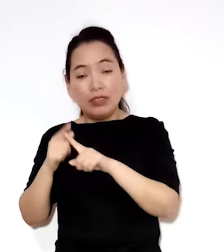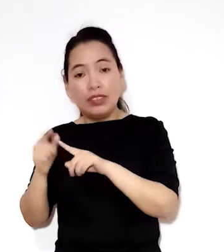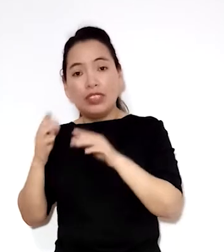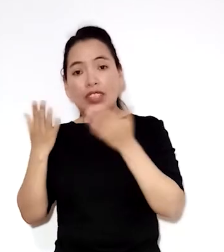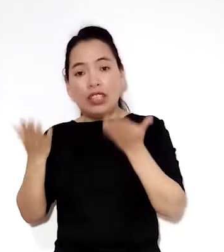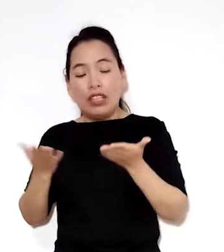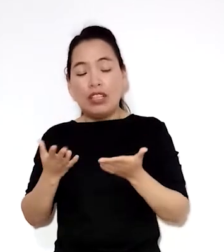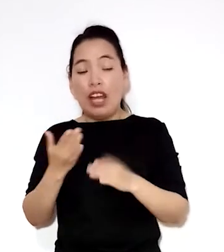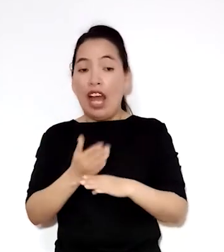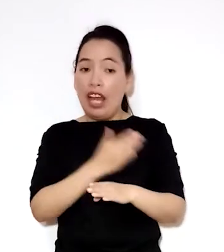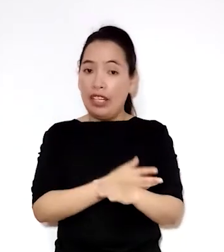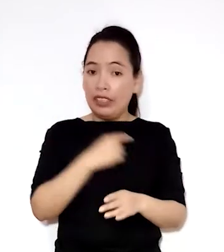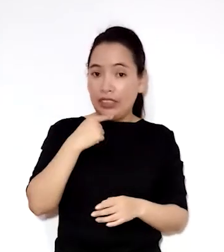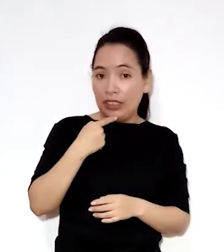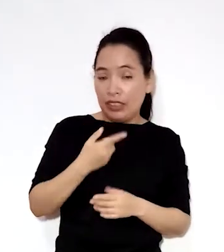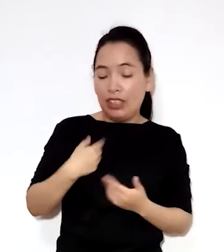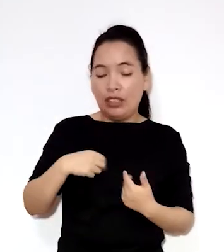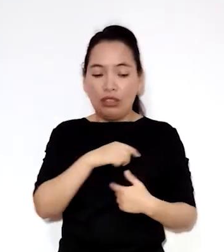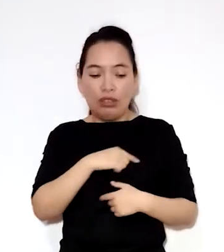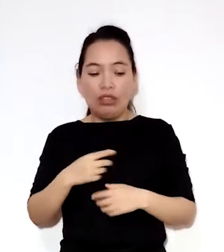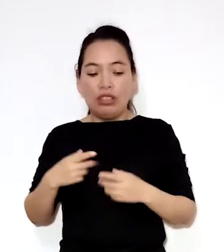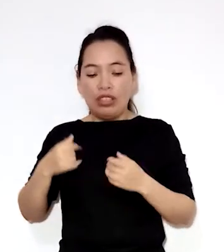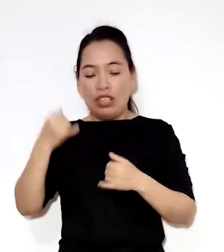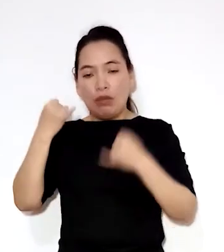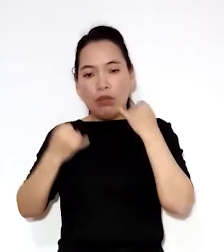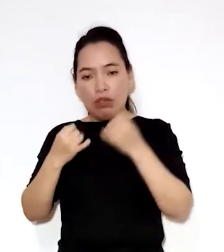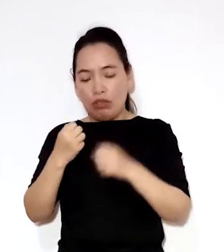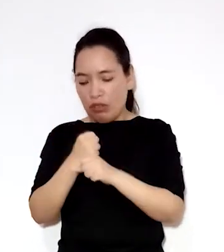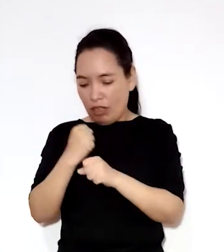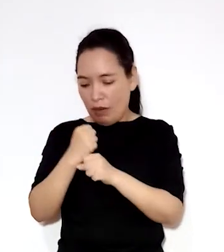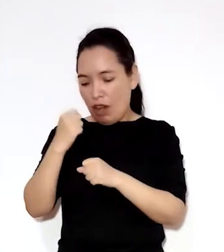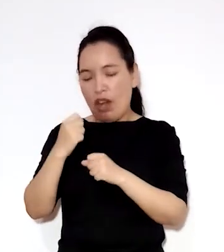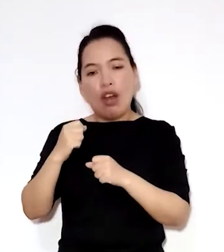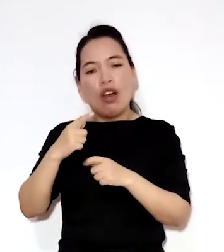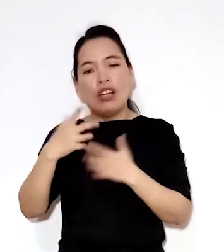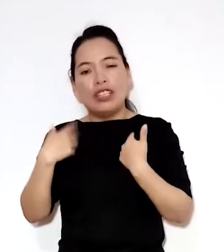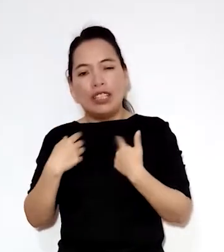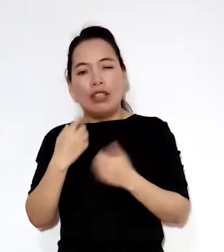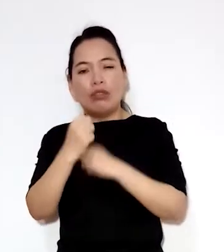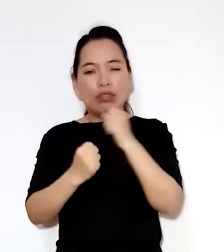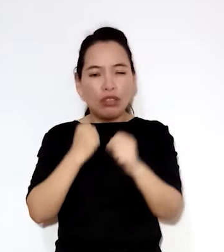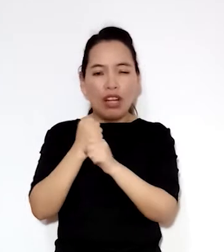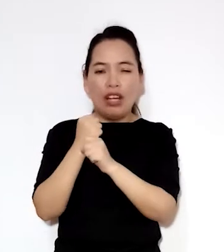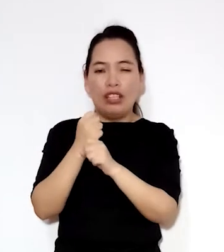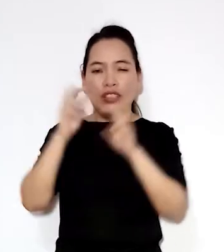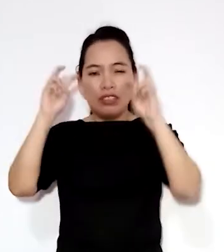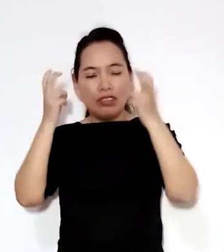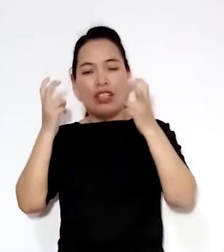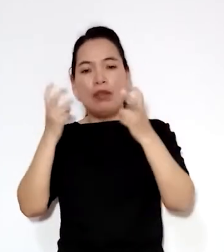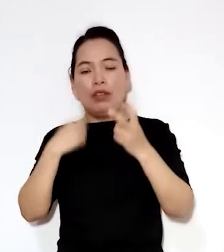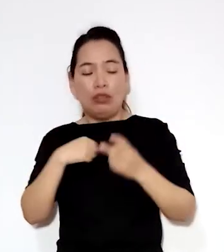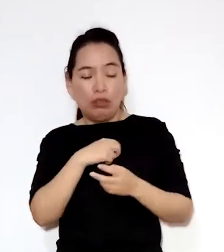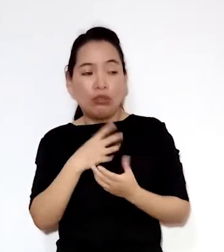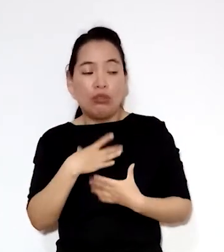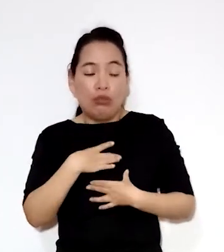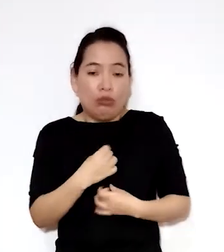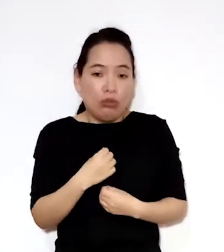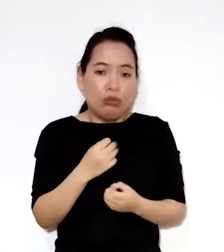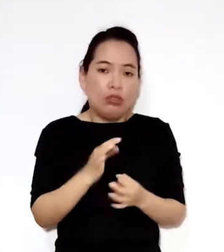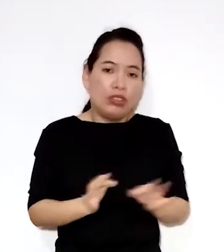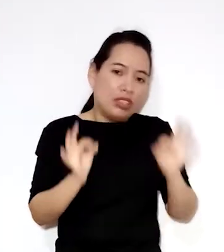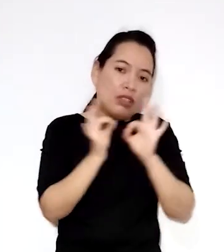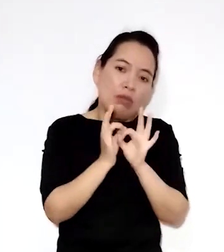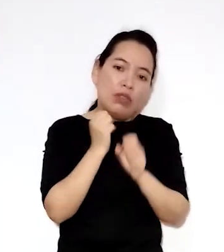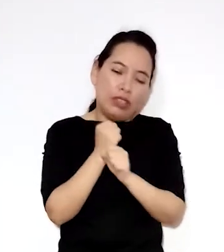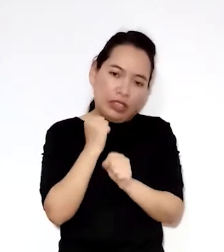como antes les comentaba, nuestras jornadas son temáticas y nuestro trabajo durante el año es temático. Y sí que nos importa lo que